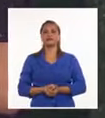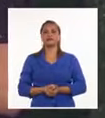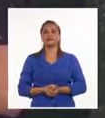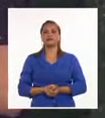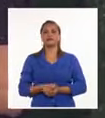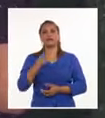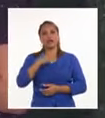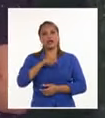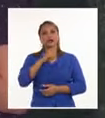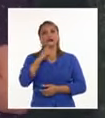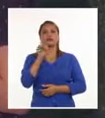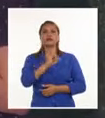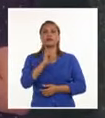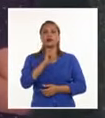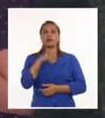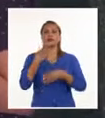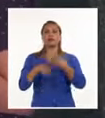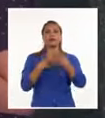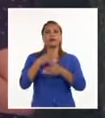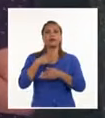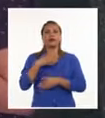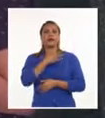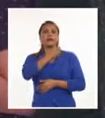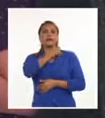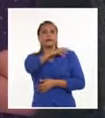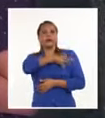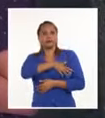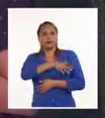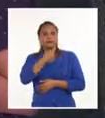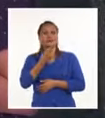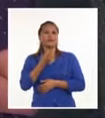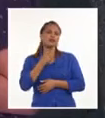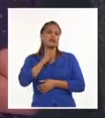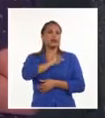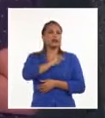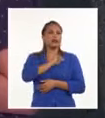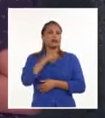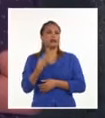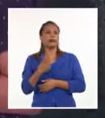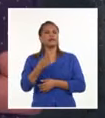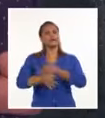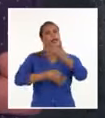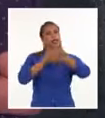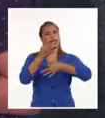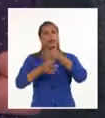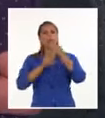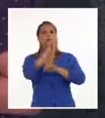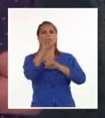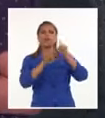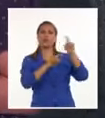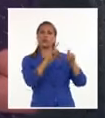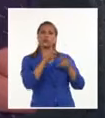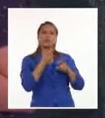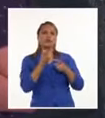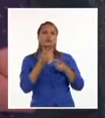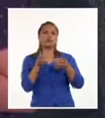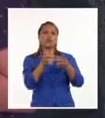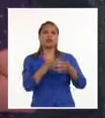hablamos de la causa palestina y la posición del ALBA, me gustaría preguntar o saber la posición del